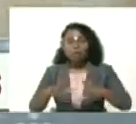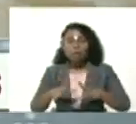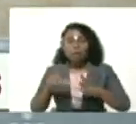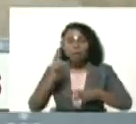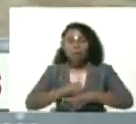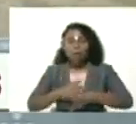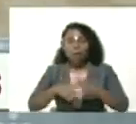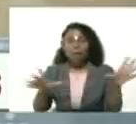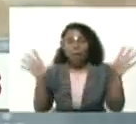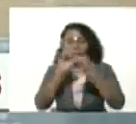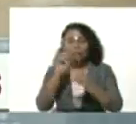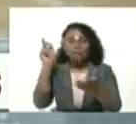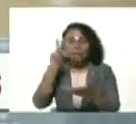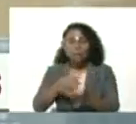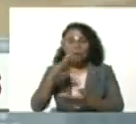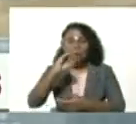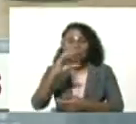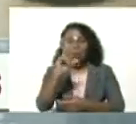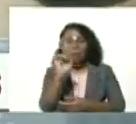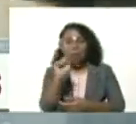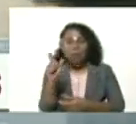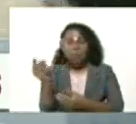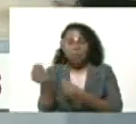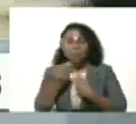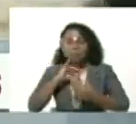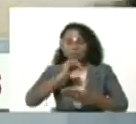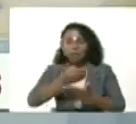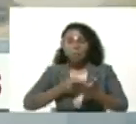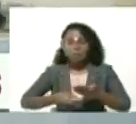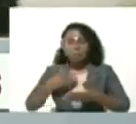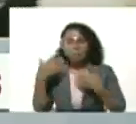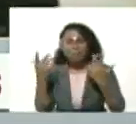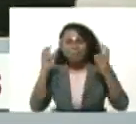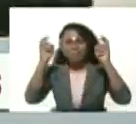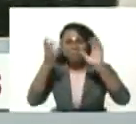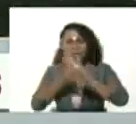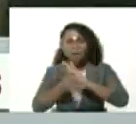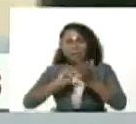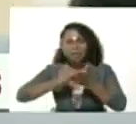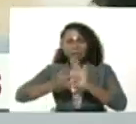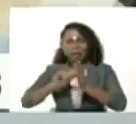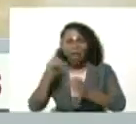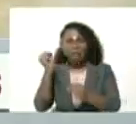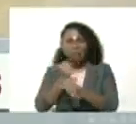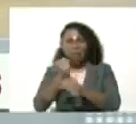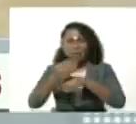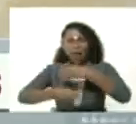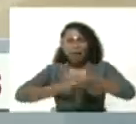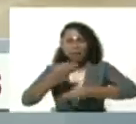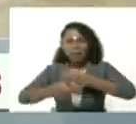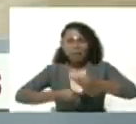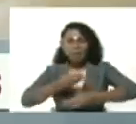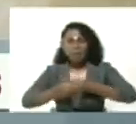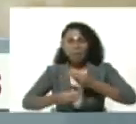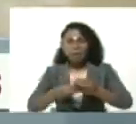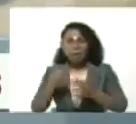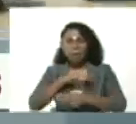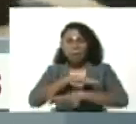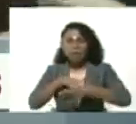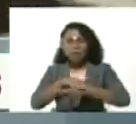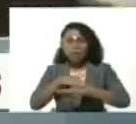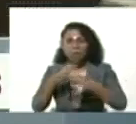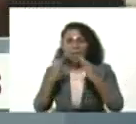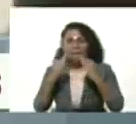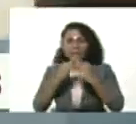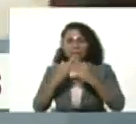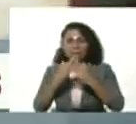la noche llegaban de Colón dándonos el informe en base a lo que significa el trabajo que ya se está realizando con la misión vivienda,